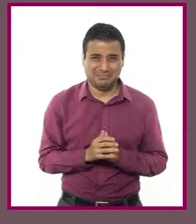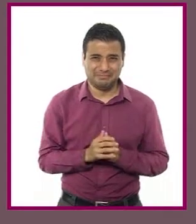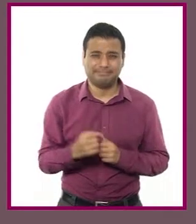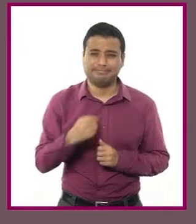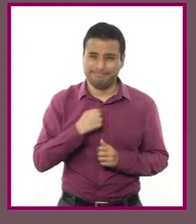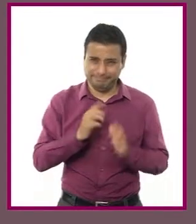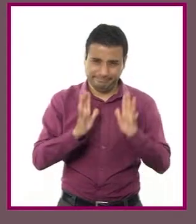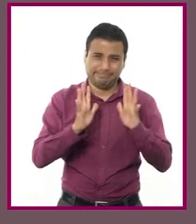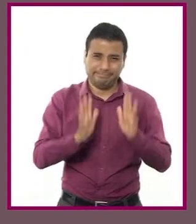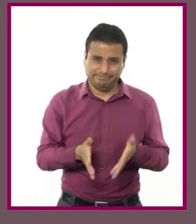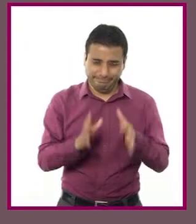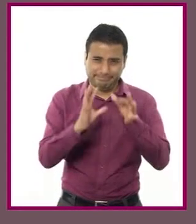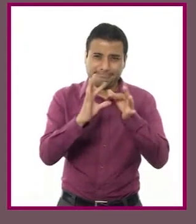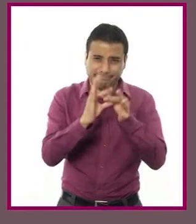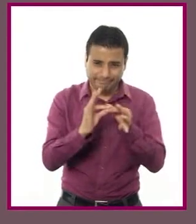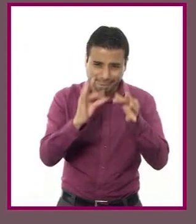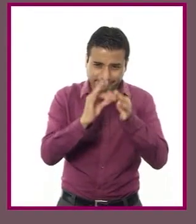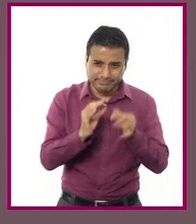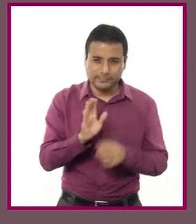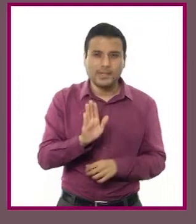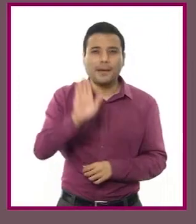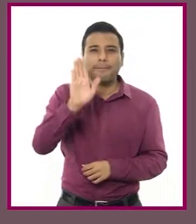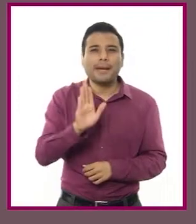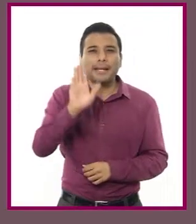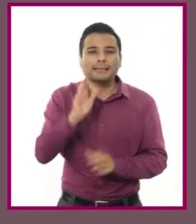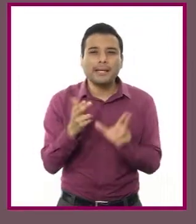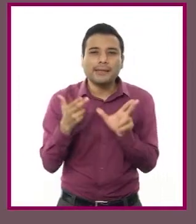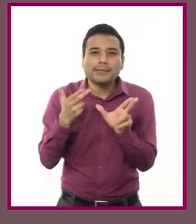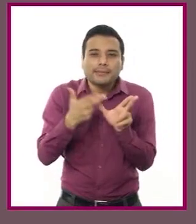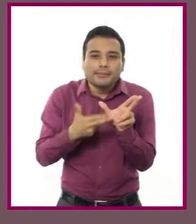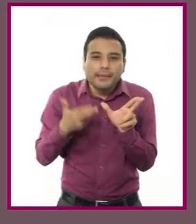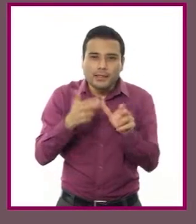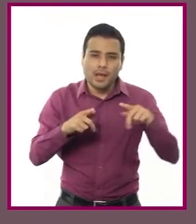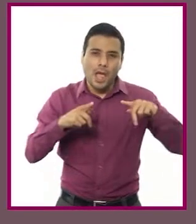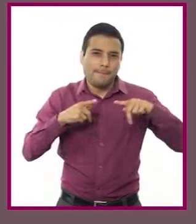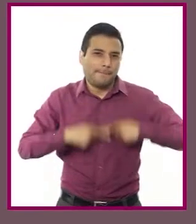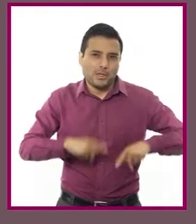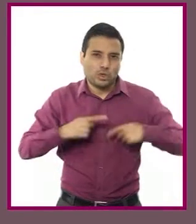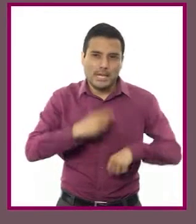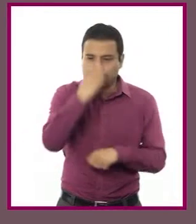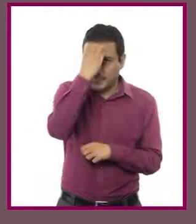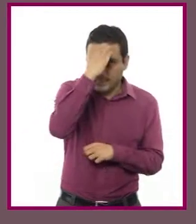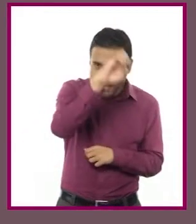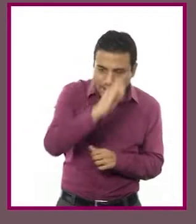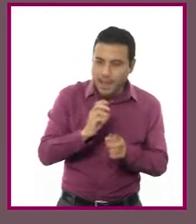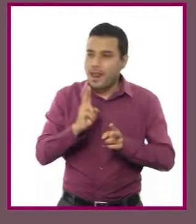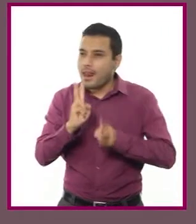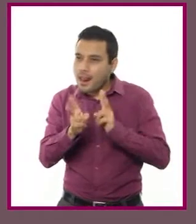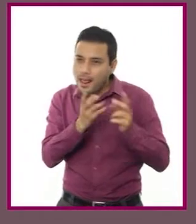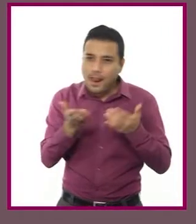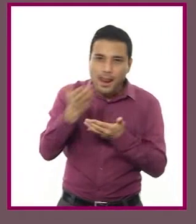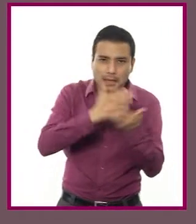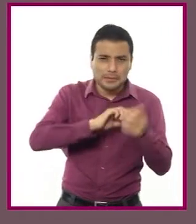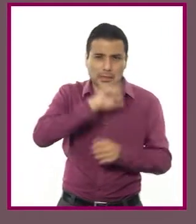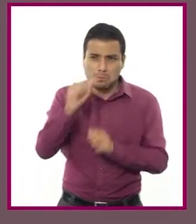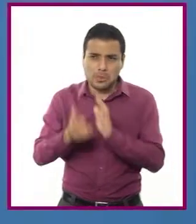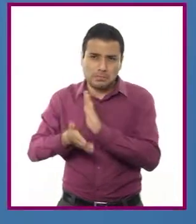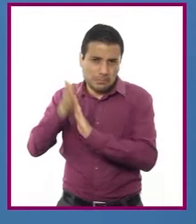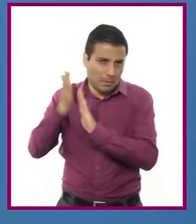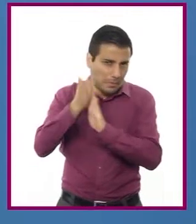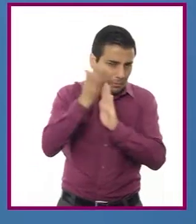desembuchado. Es como cuando vas en tren. Se juntan unos extraños, hablan un rato y después bajan en estaciones